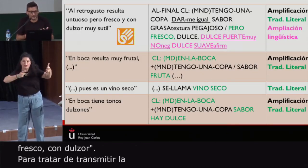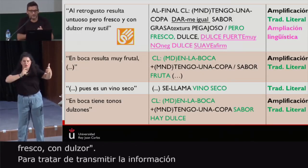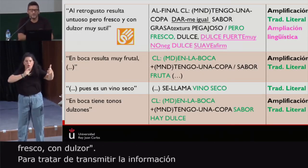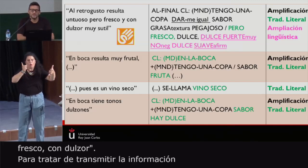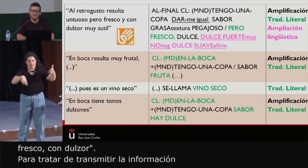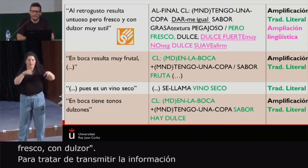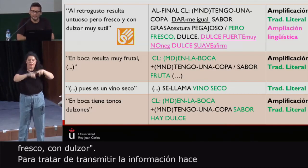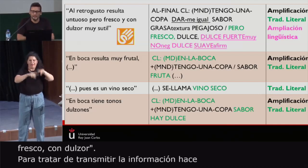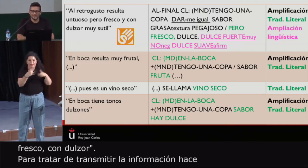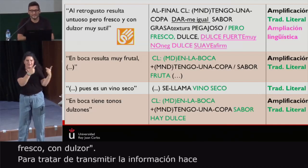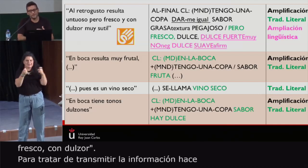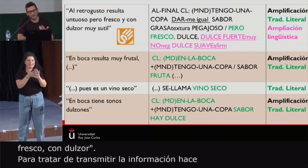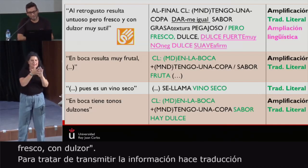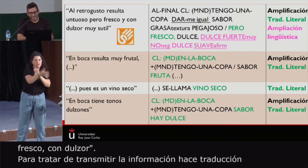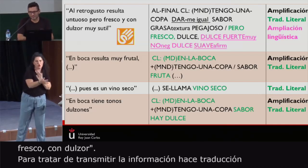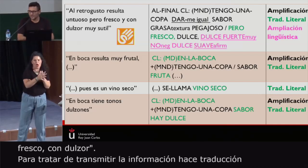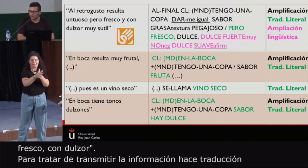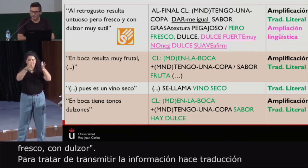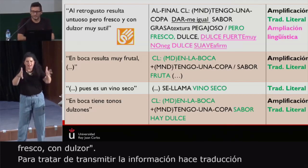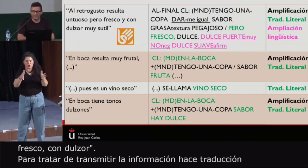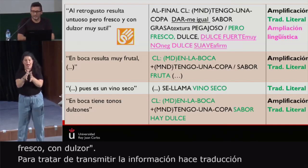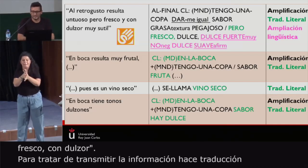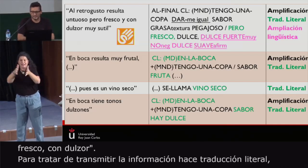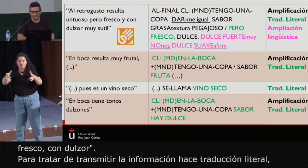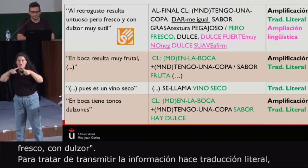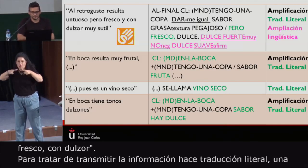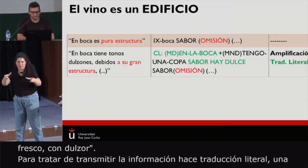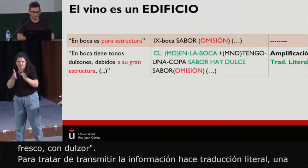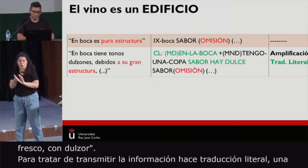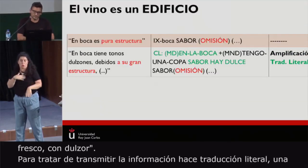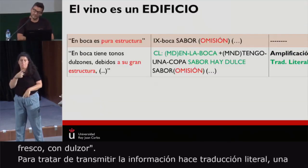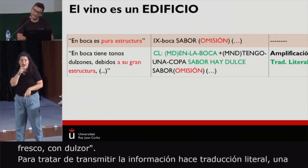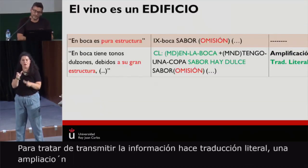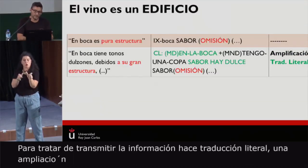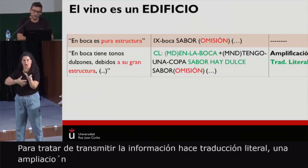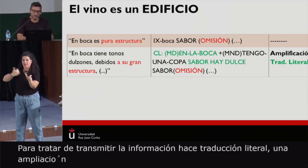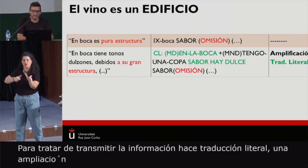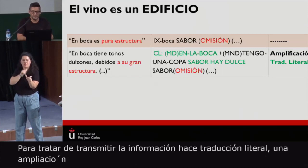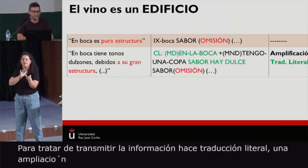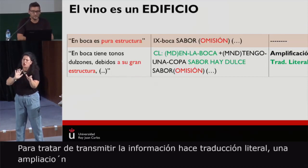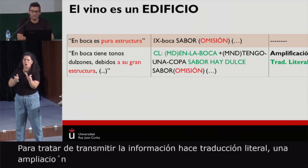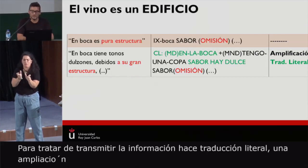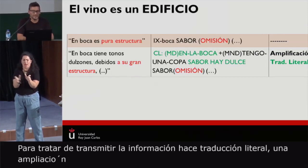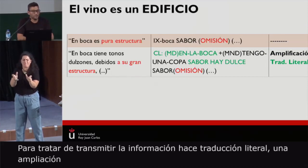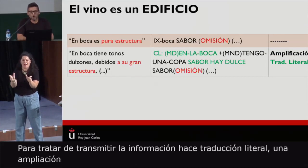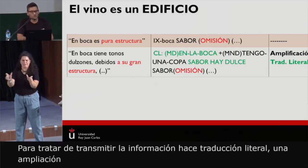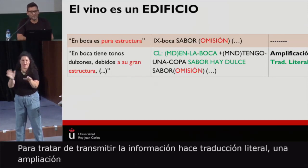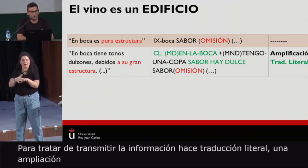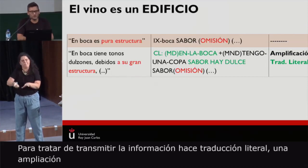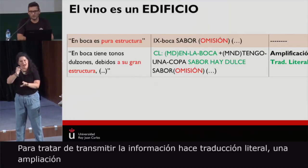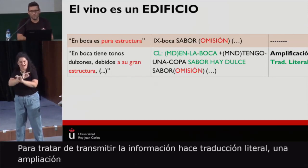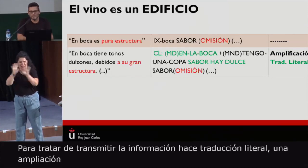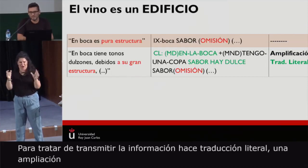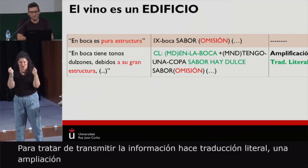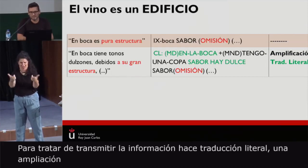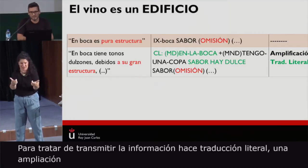el fresco, hace también una ampliación lingüística, etc. Y en el vino es un edificio, tampoco encontramos,